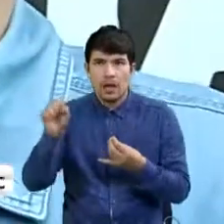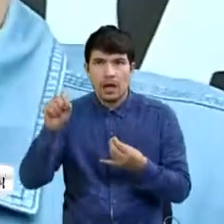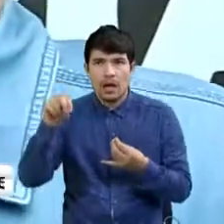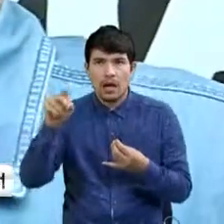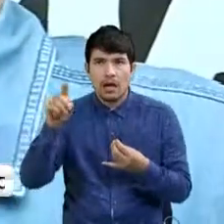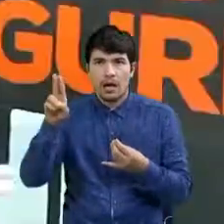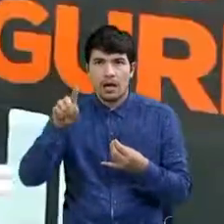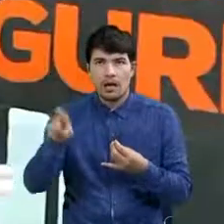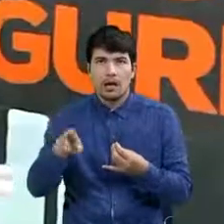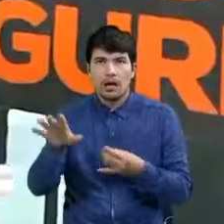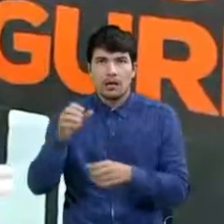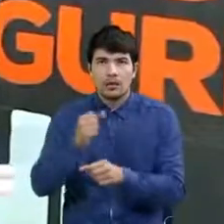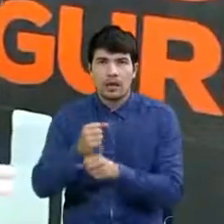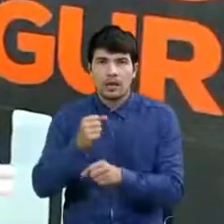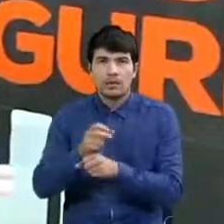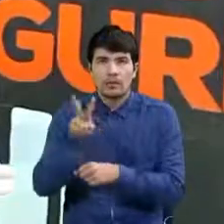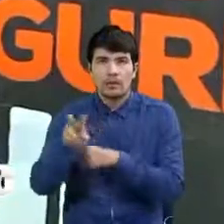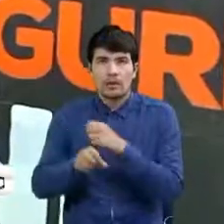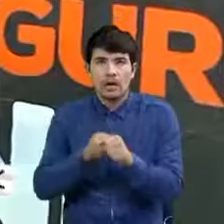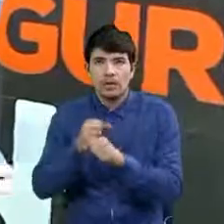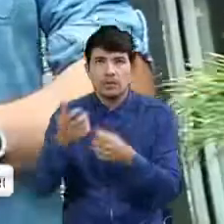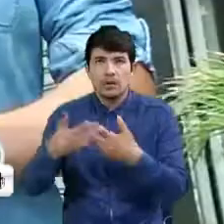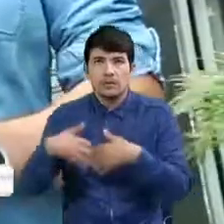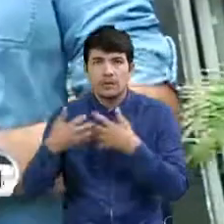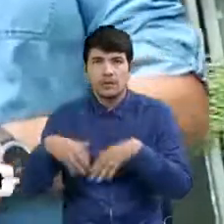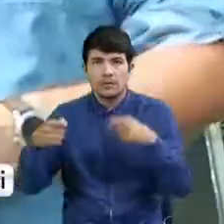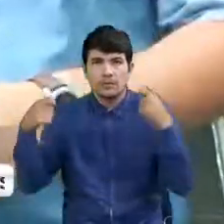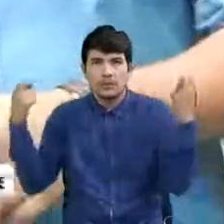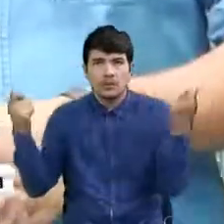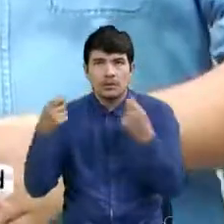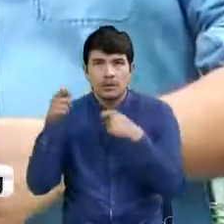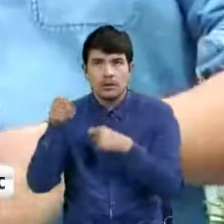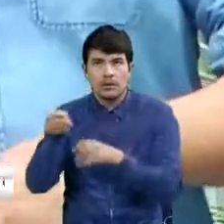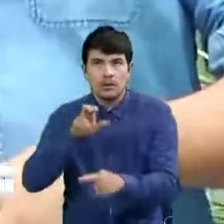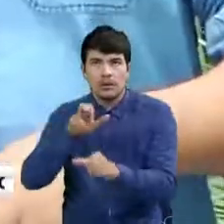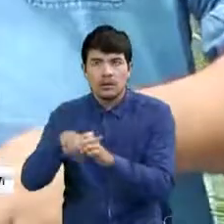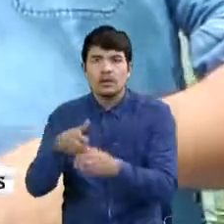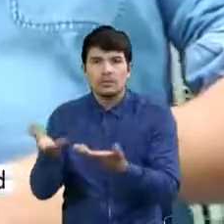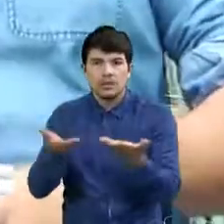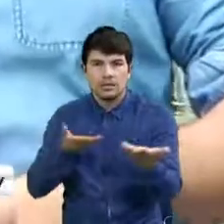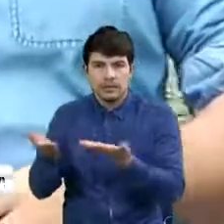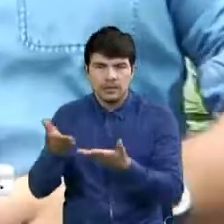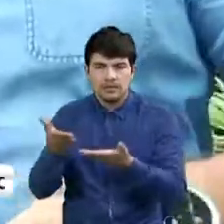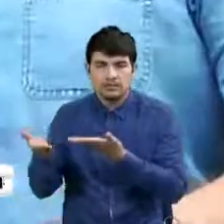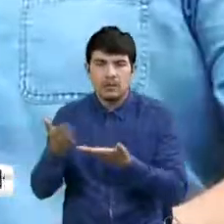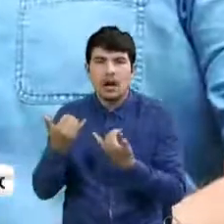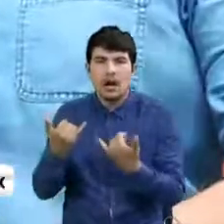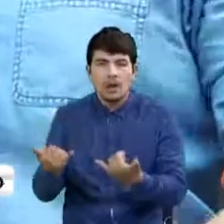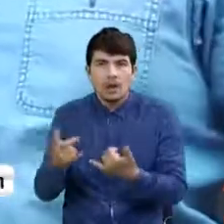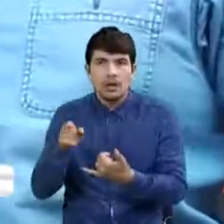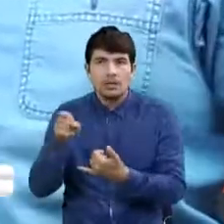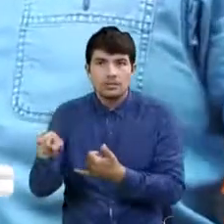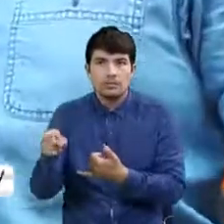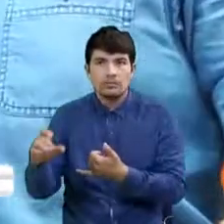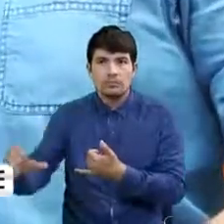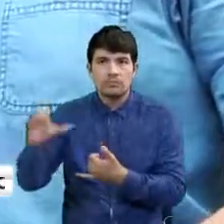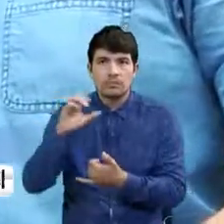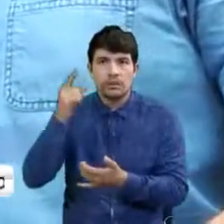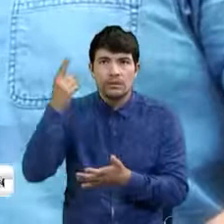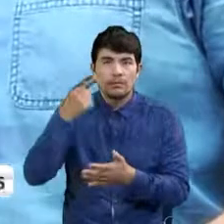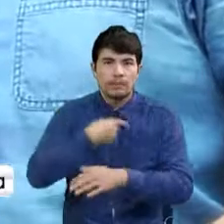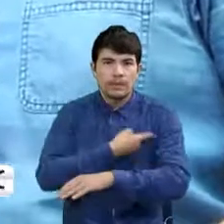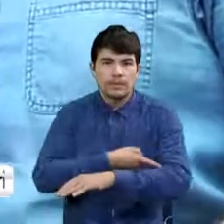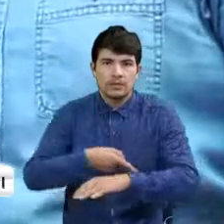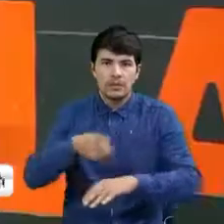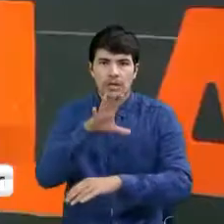lleva laborando 2 años en una empresa de publicidad vinculado por prestación de servicios. Actualmente devenga